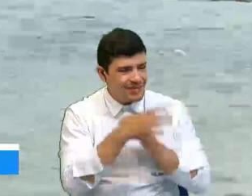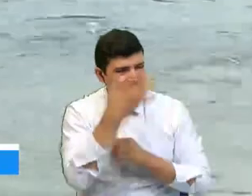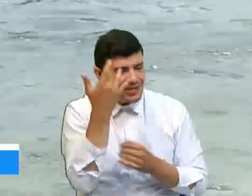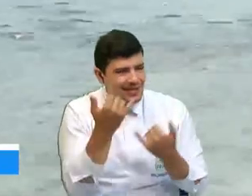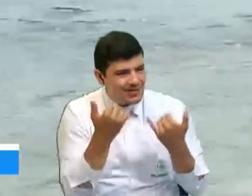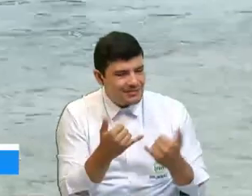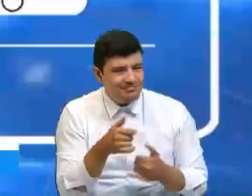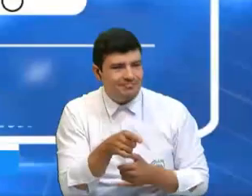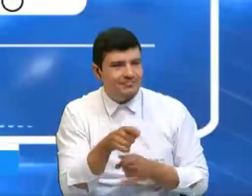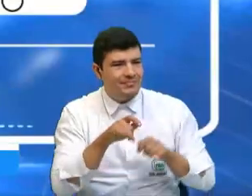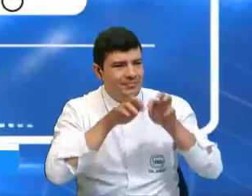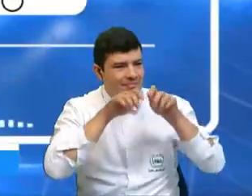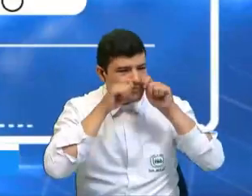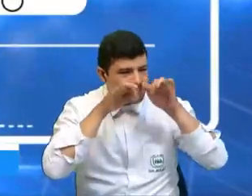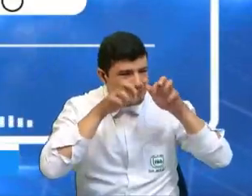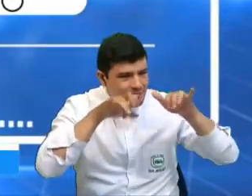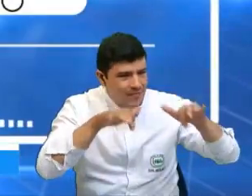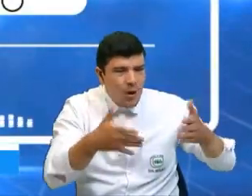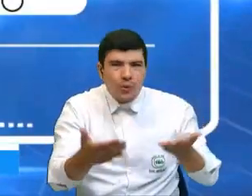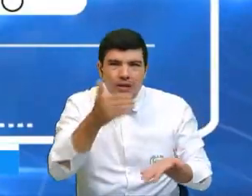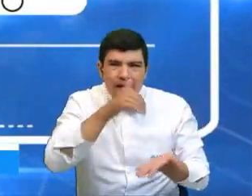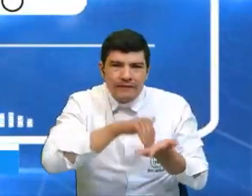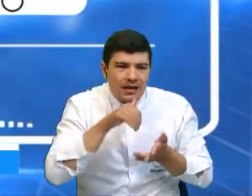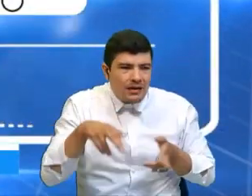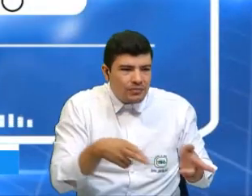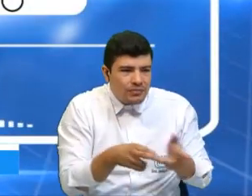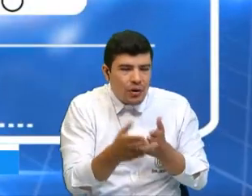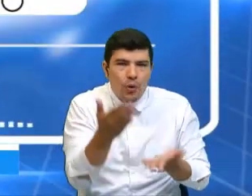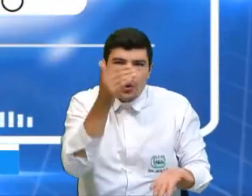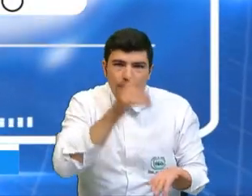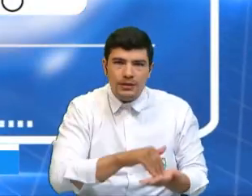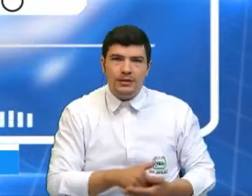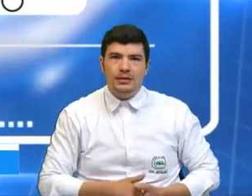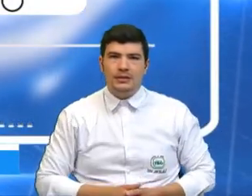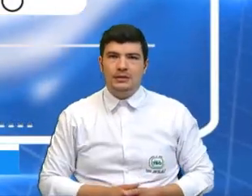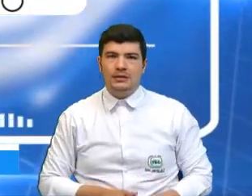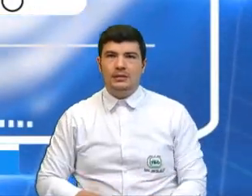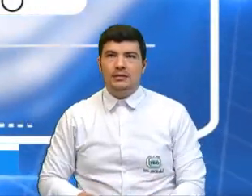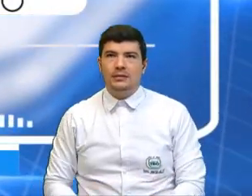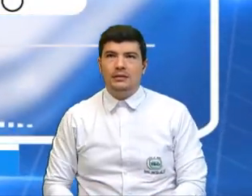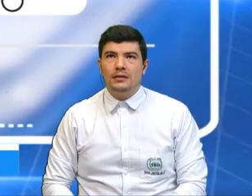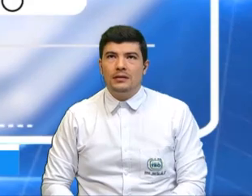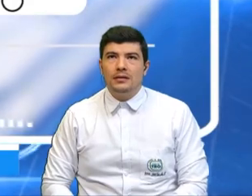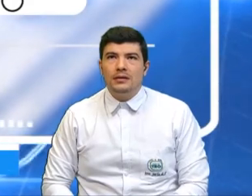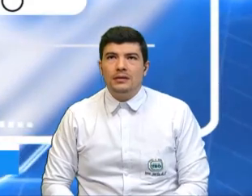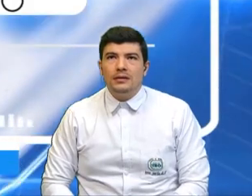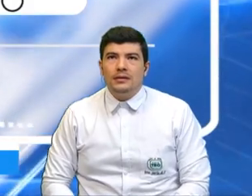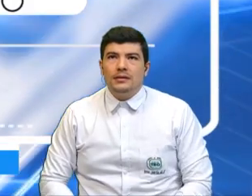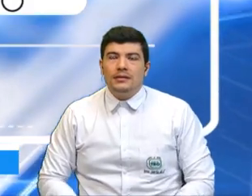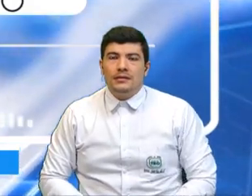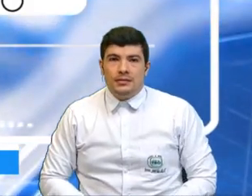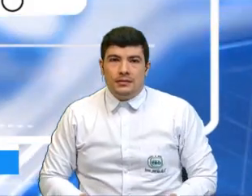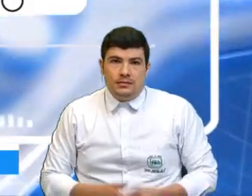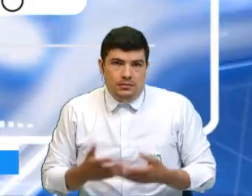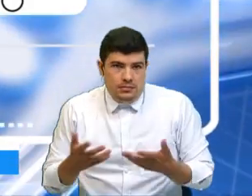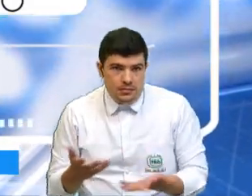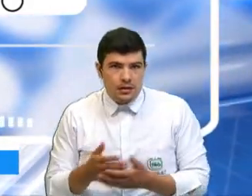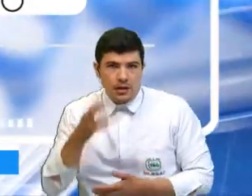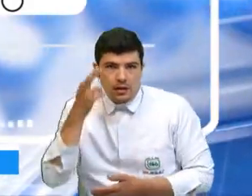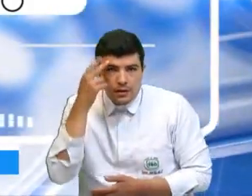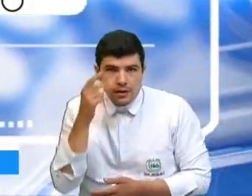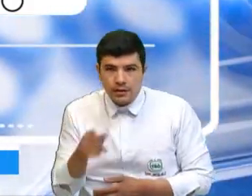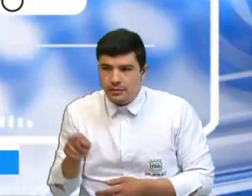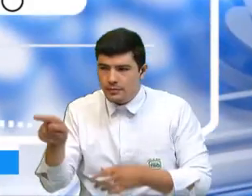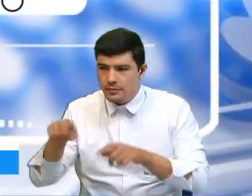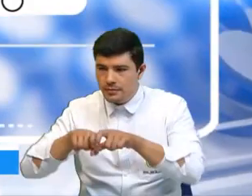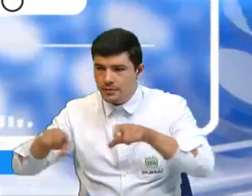los afluentes hídricos. Al caer este crudo a los afluentes hídricos, automáticamente pues van a caer sobre el